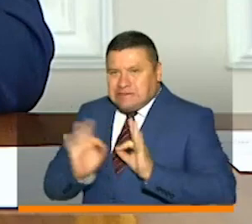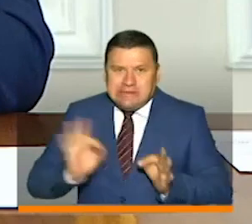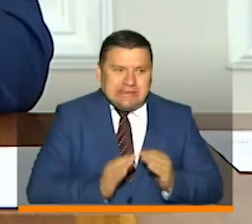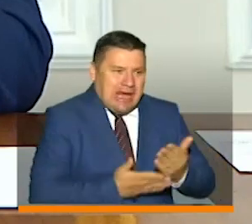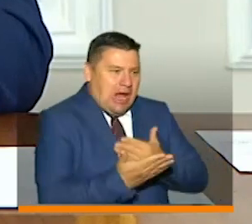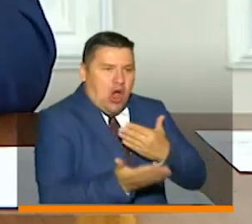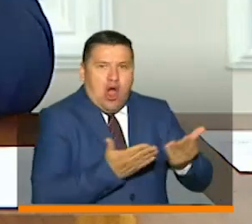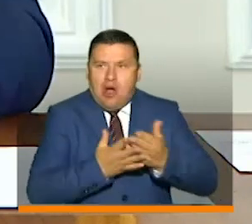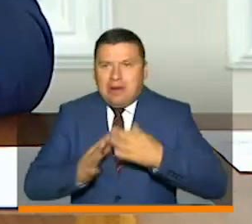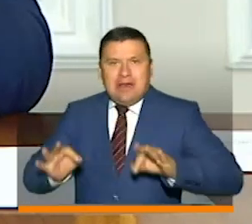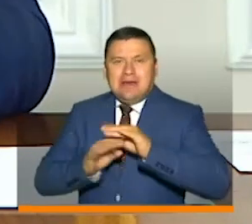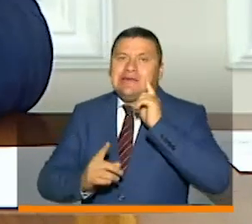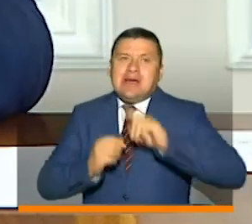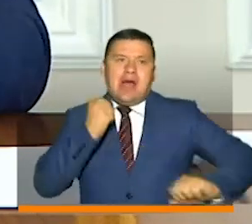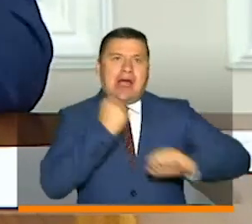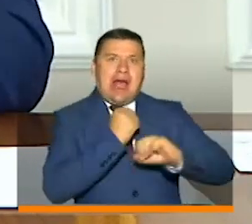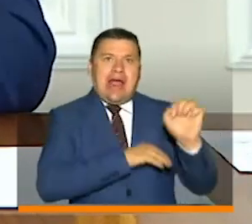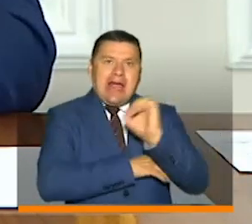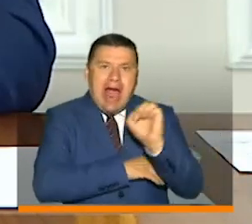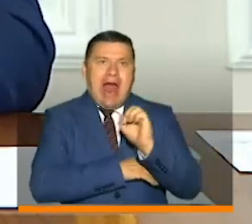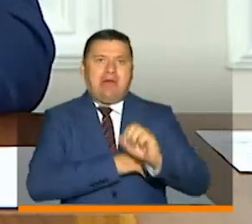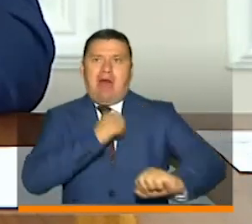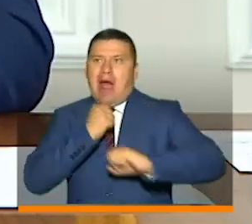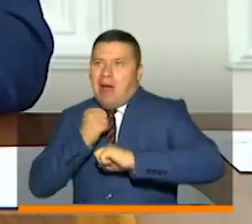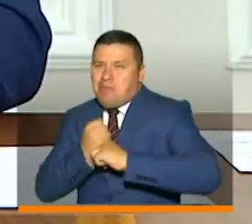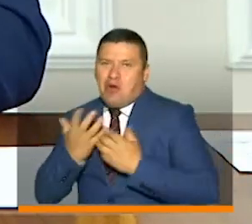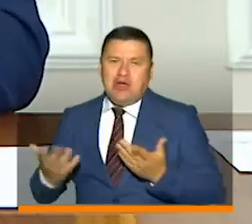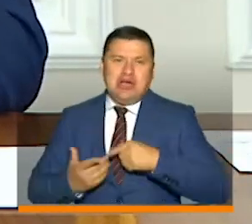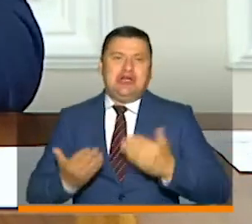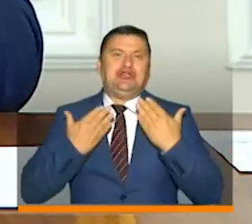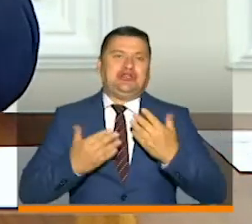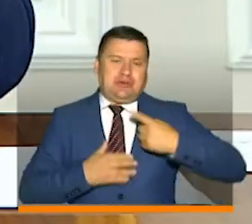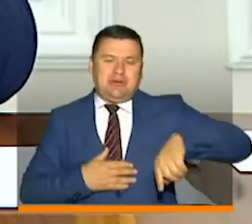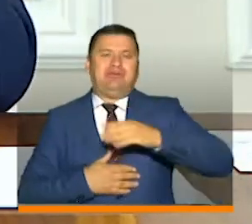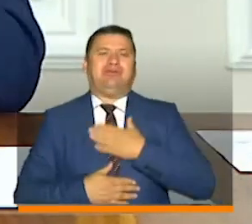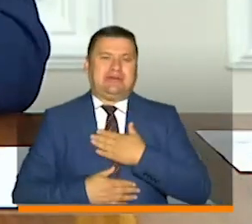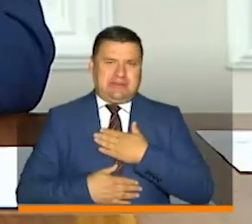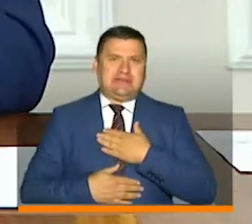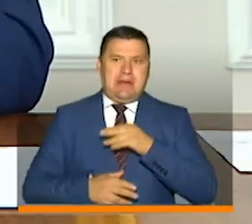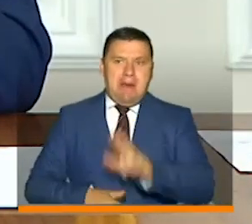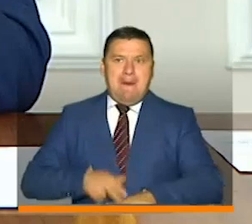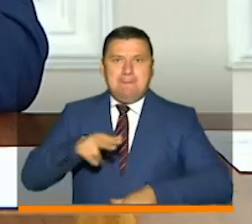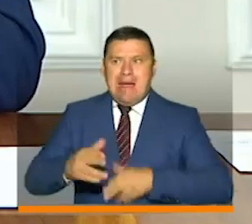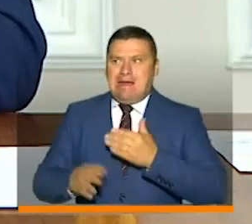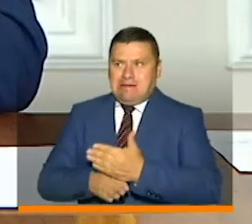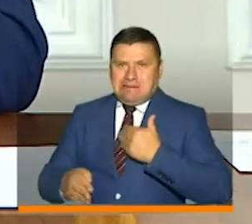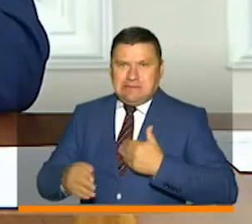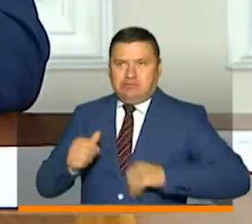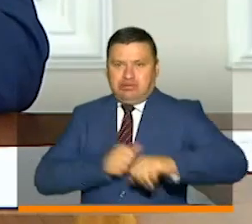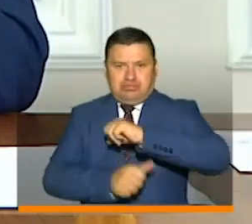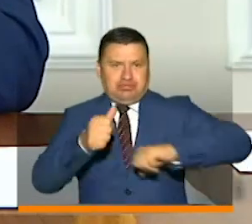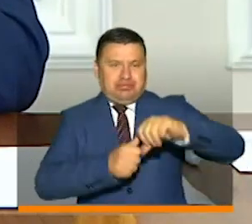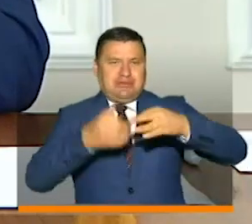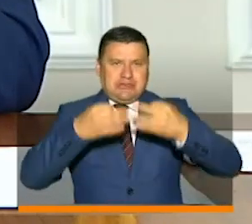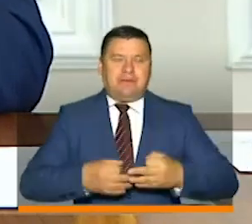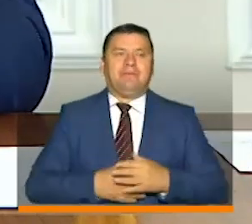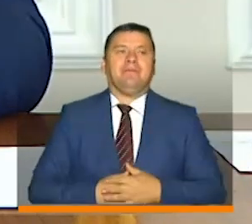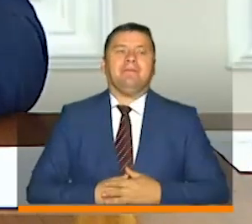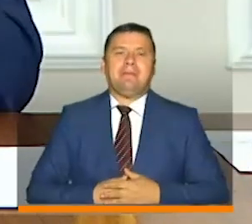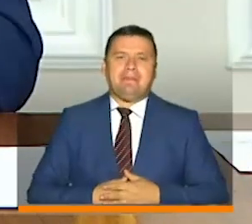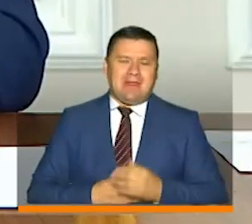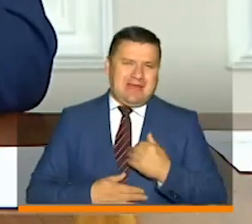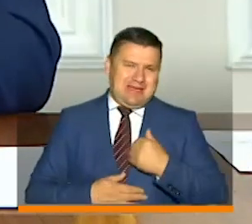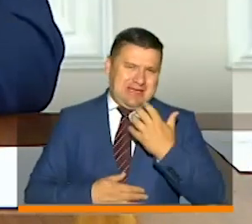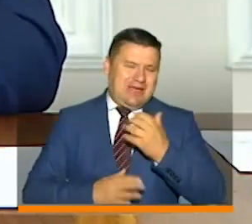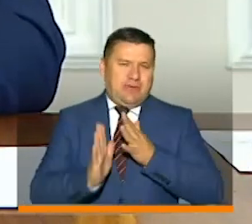necesitamos apoyos vehículos instrumentos que nos permitan a nosotros dar ese paso para la reactivación segura y